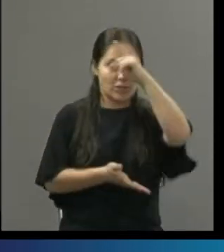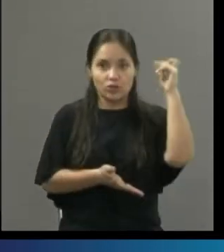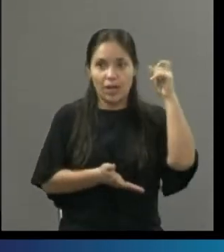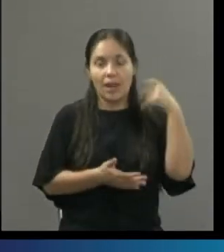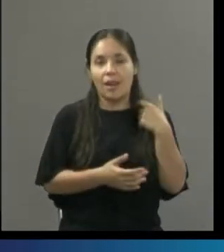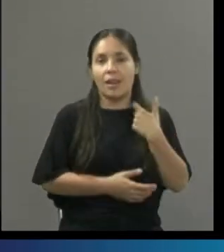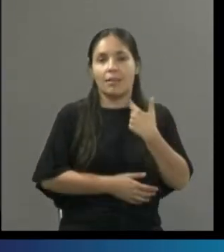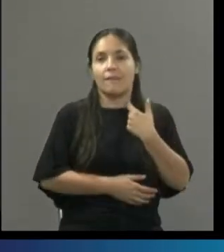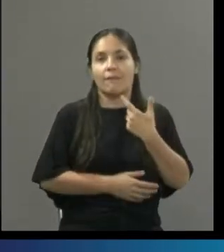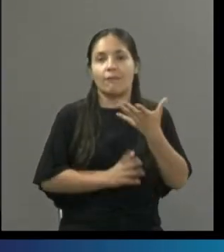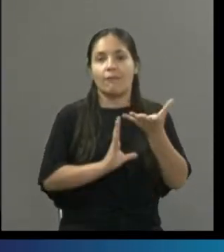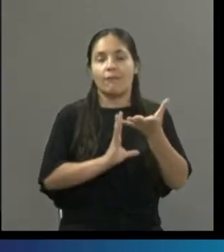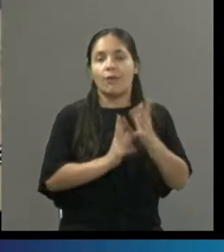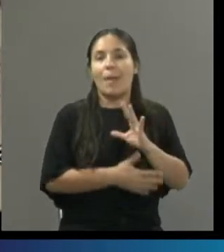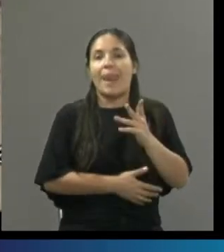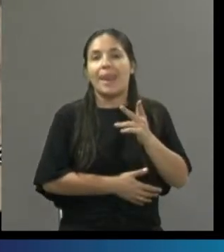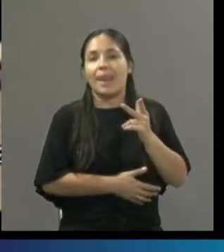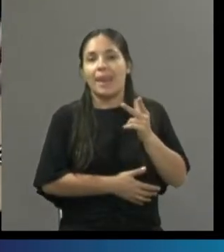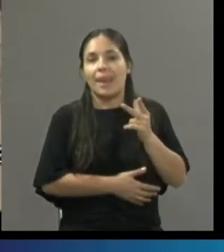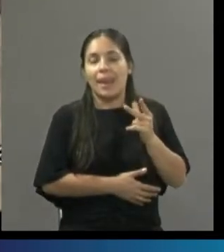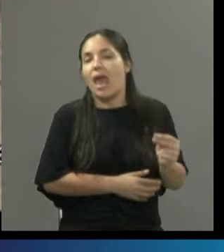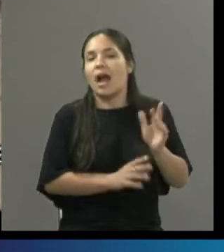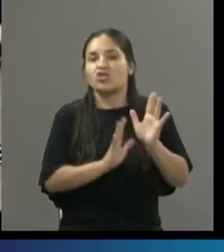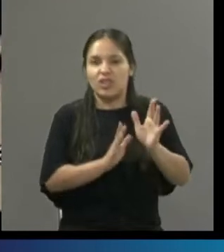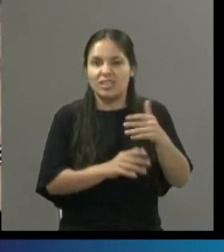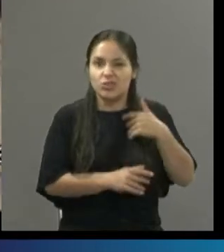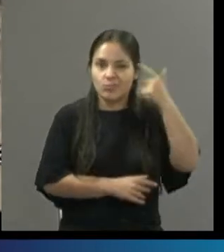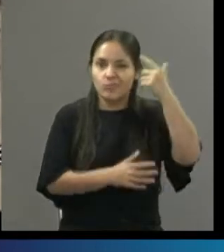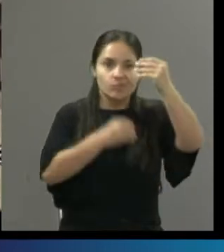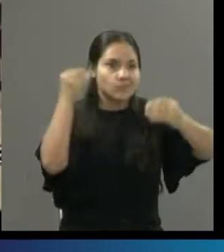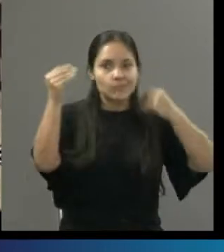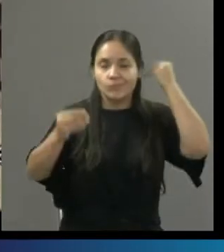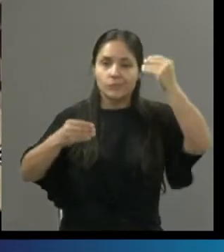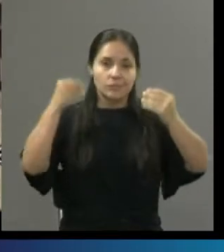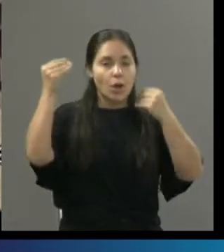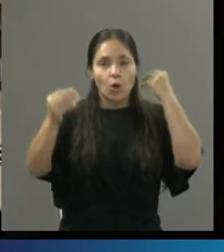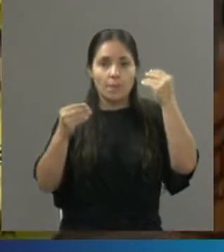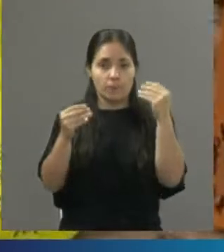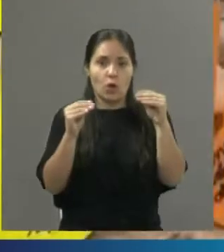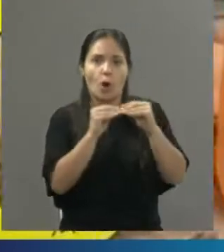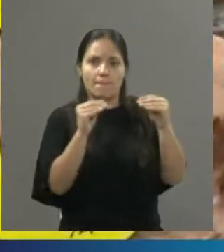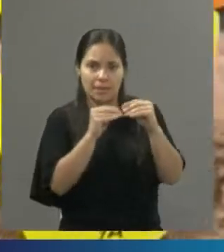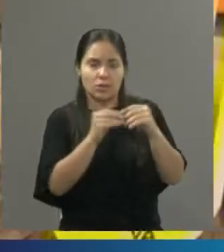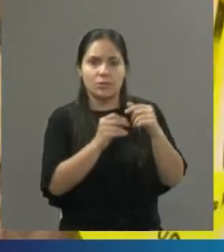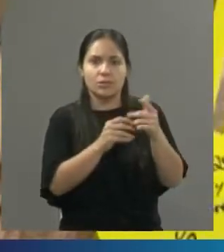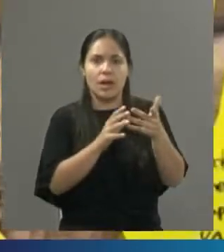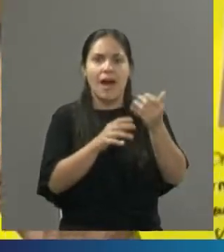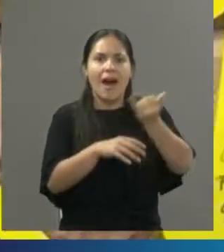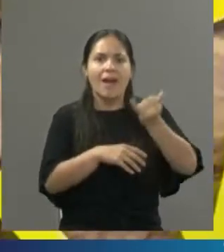negacionista. Entonces, a mí me preocupa, y creo que esto lo comparten muchos de mis compañeros y compañeras, el